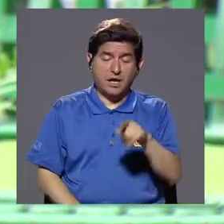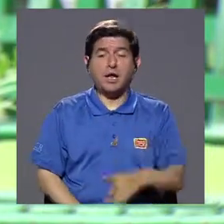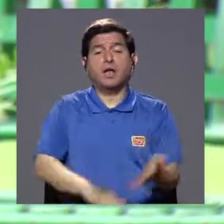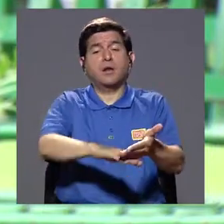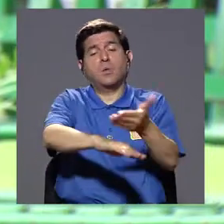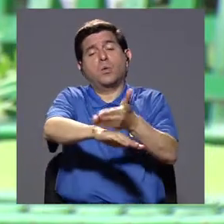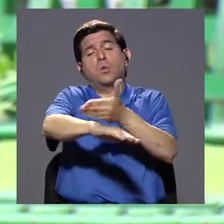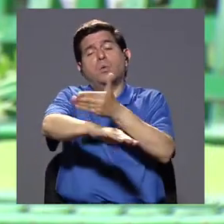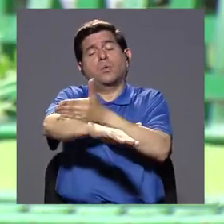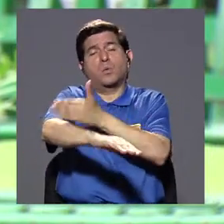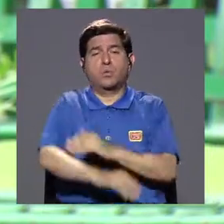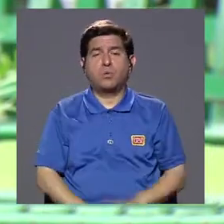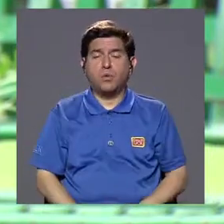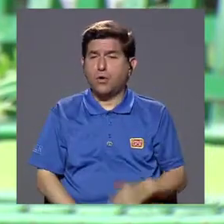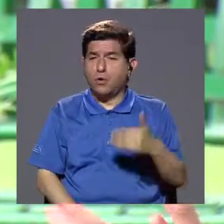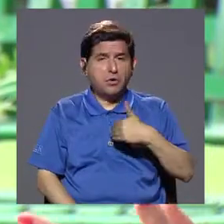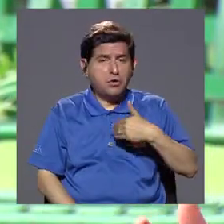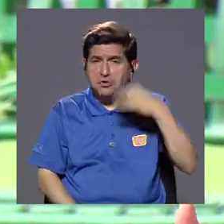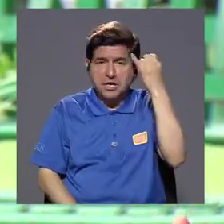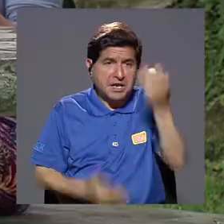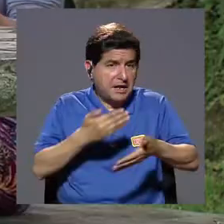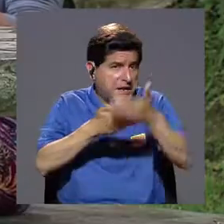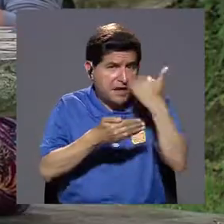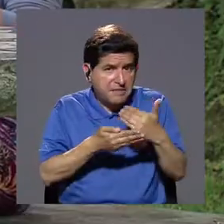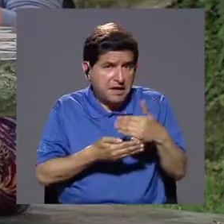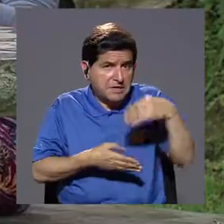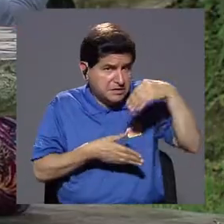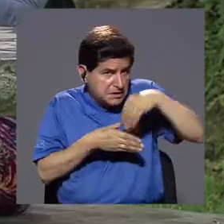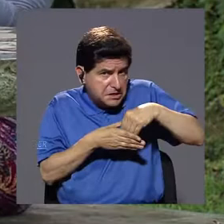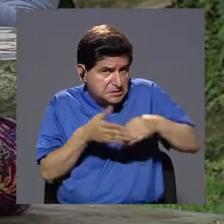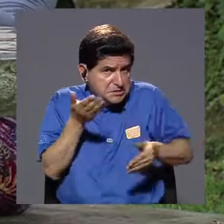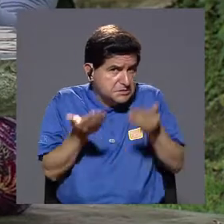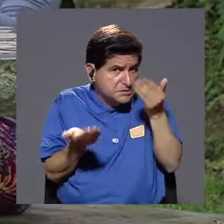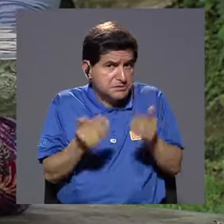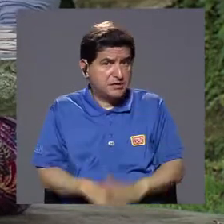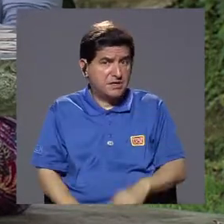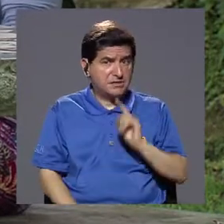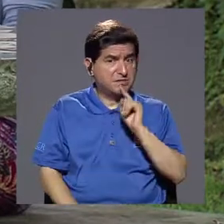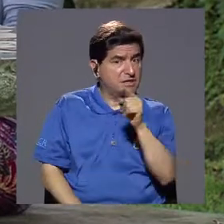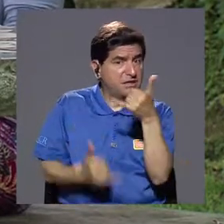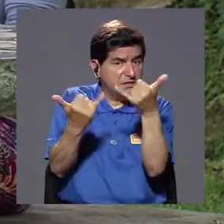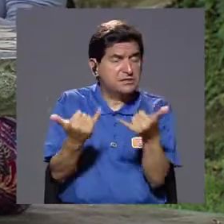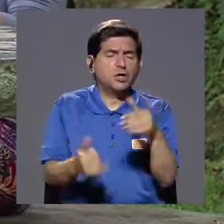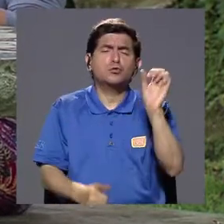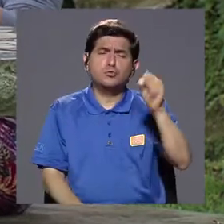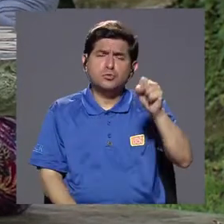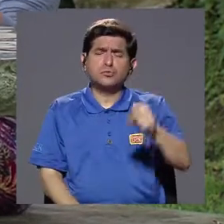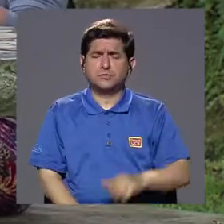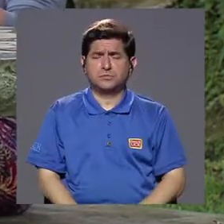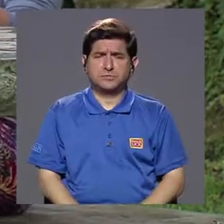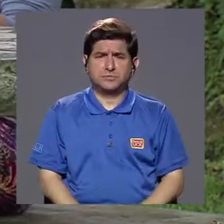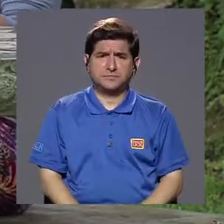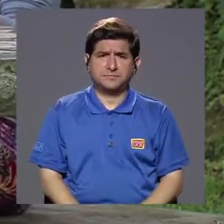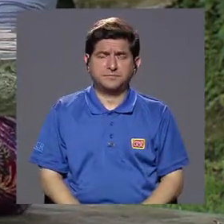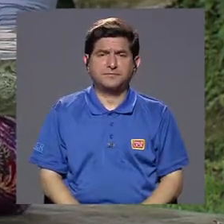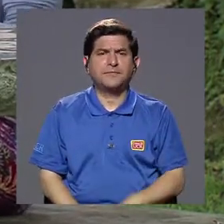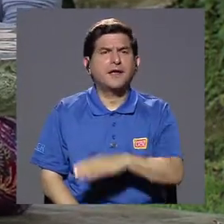pues a salir adelante que no lo tenía contemplado es verdad que de pronto le dice sí